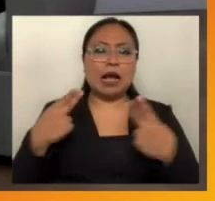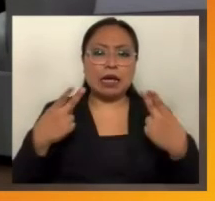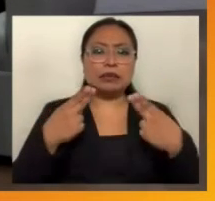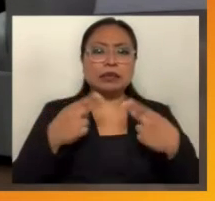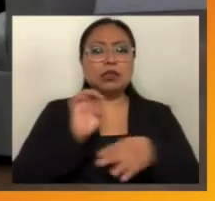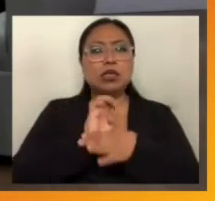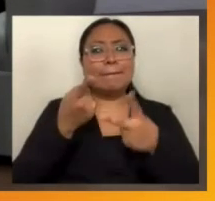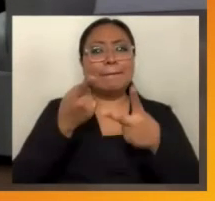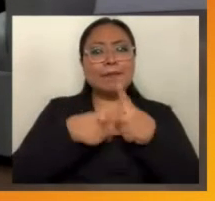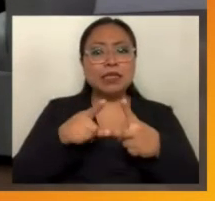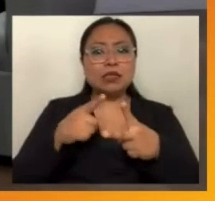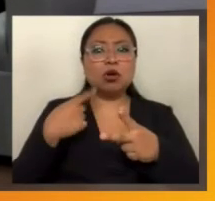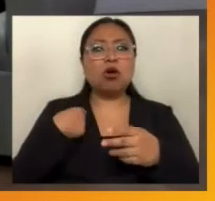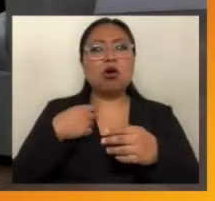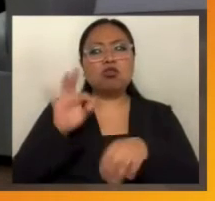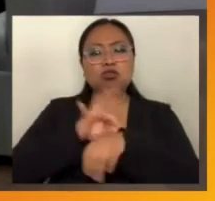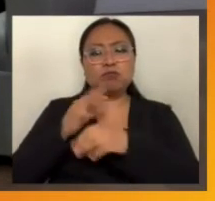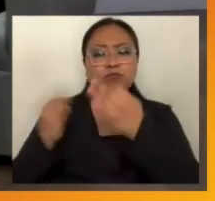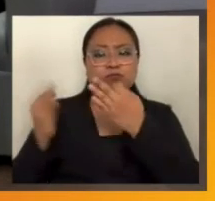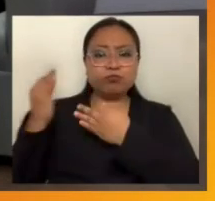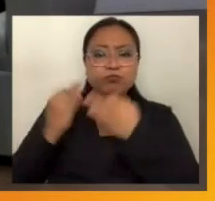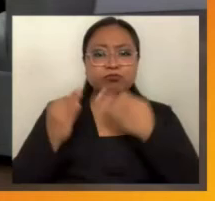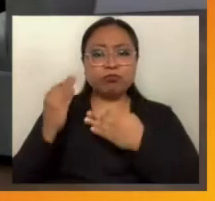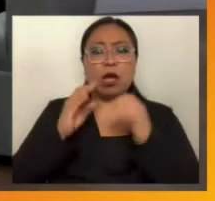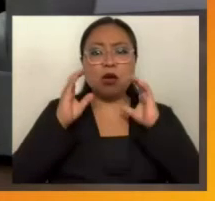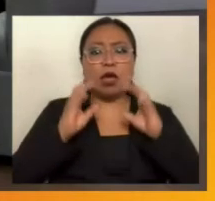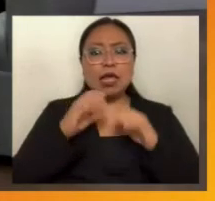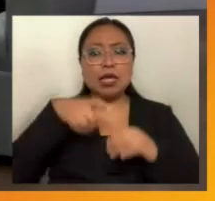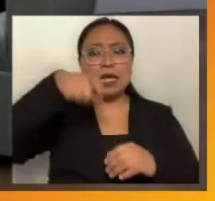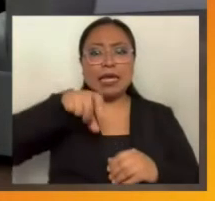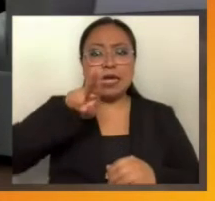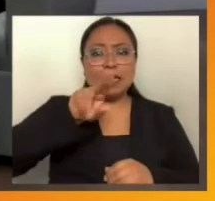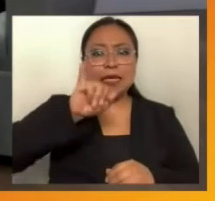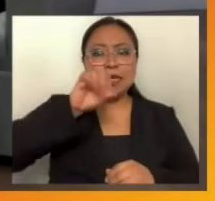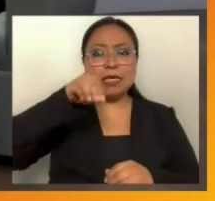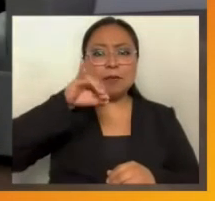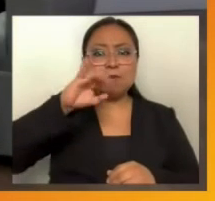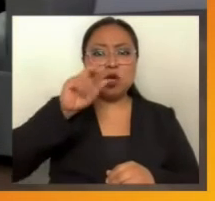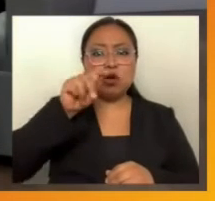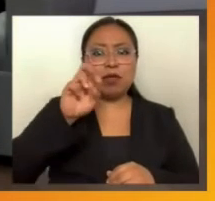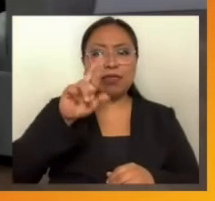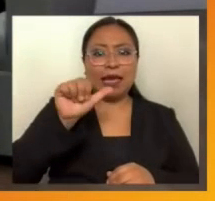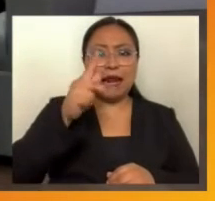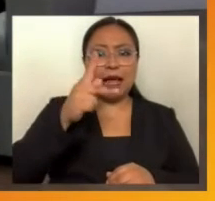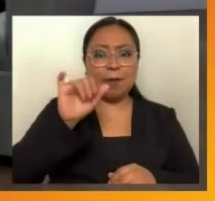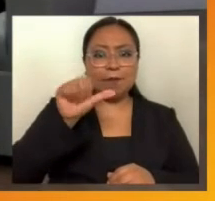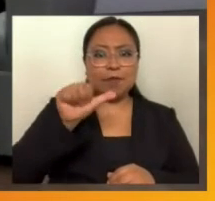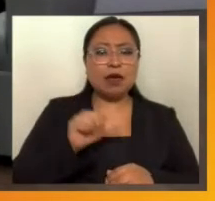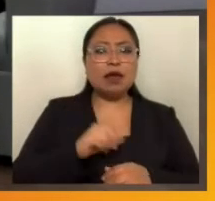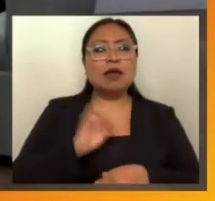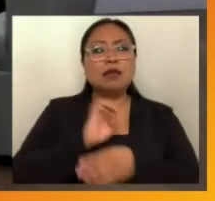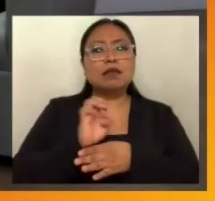que hay como una visión errónea del tratamiento de las quimios, que es